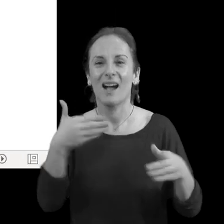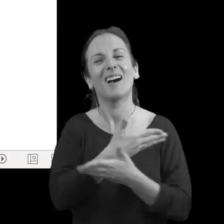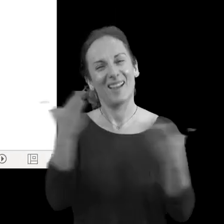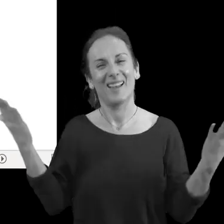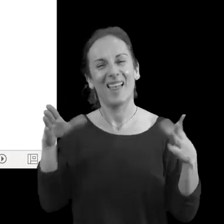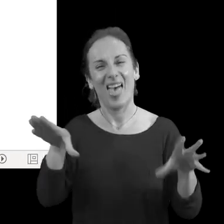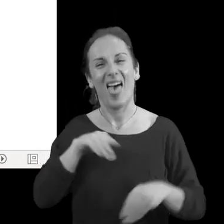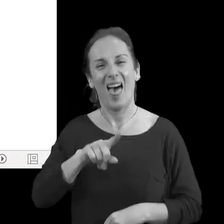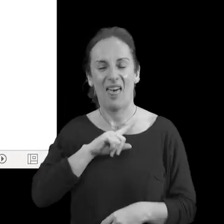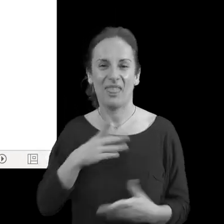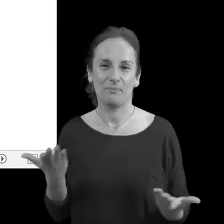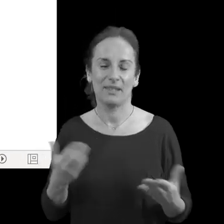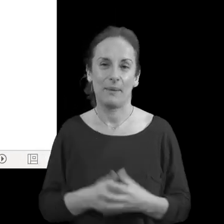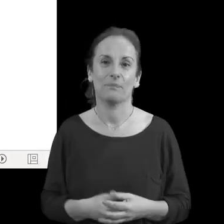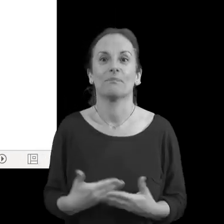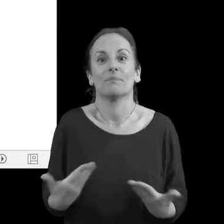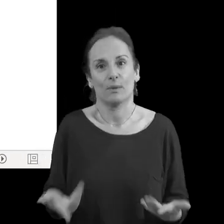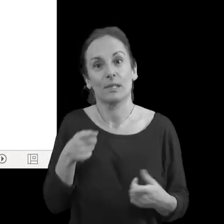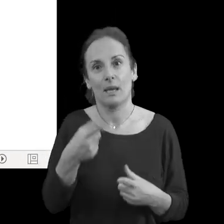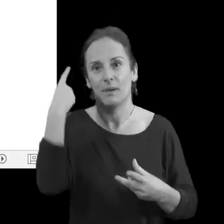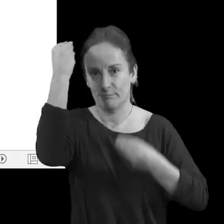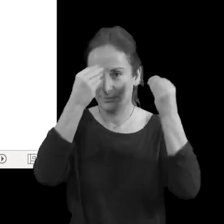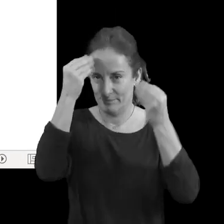imágenes y si nos valen o no, ¿no?